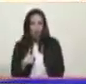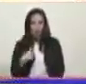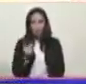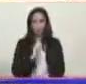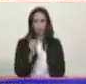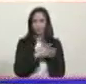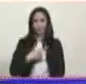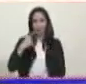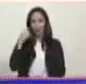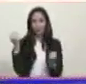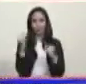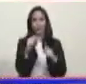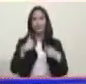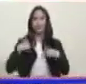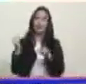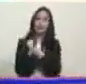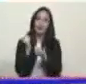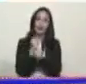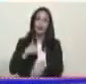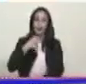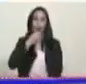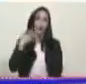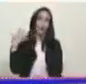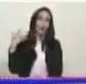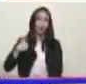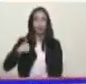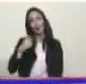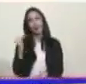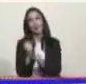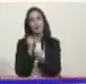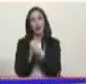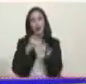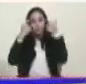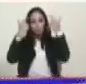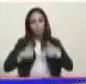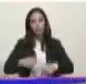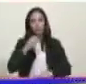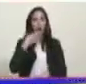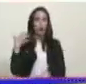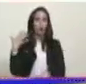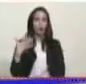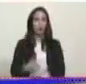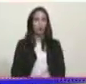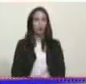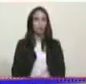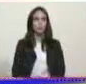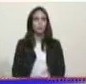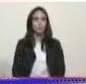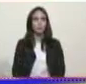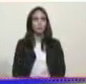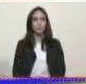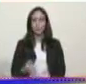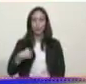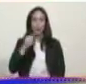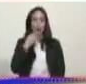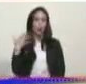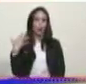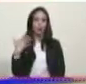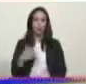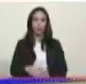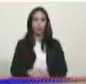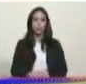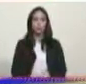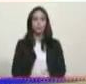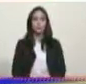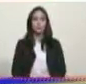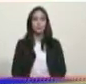serlo. Soy un obrero orgulloso de ser parte de la clase obrera venezolana. Orgulloso, muy orgulloso de ser un